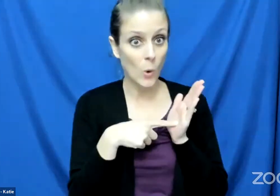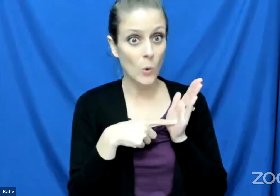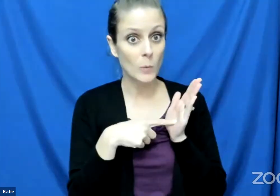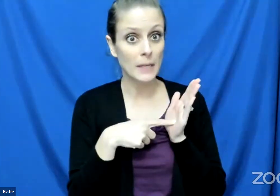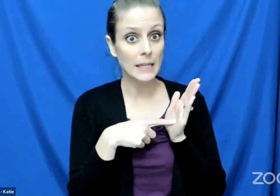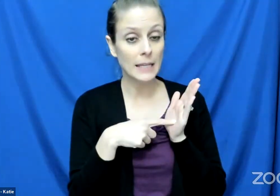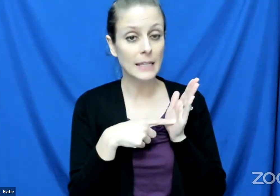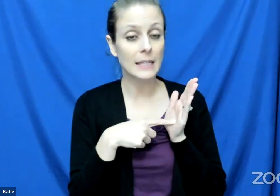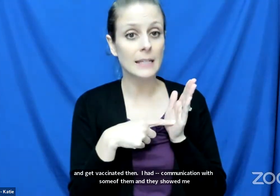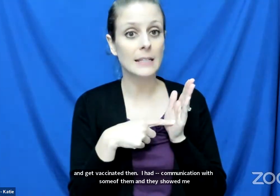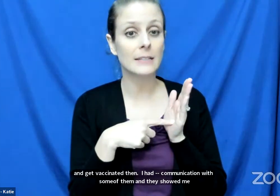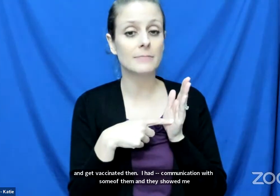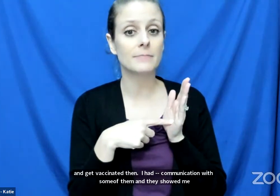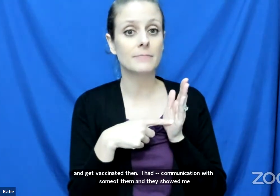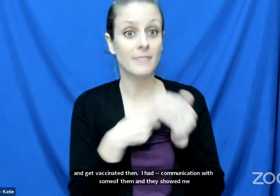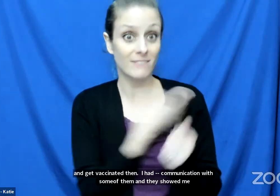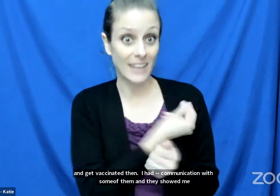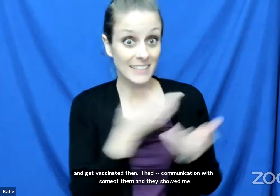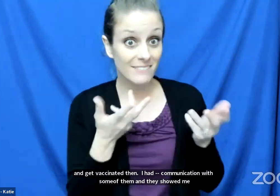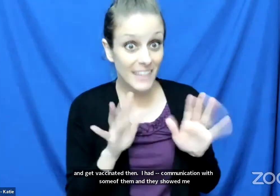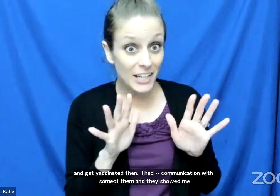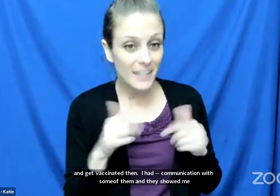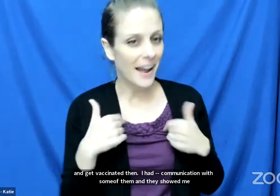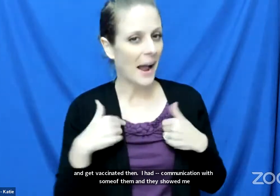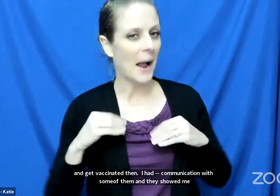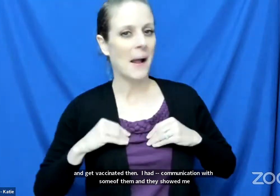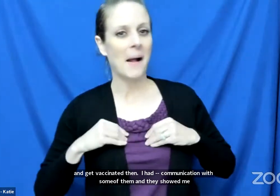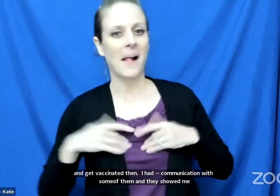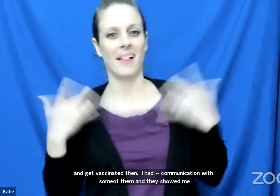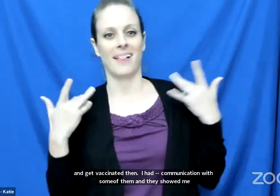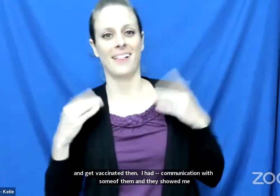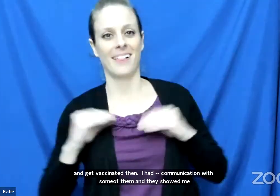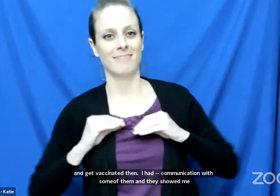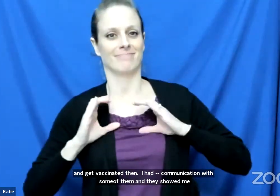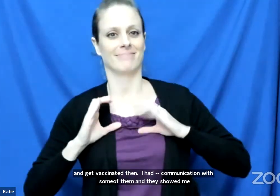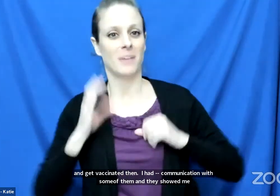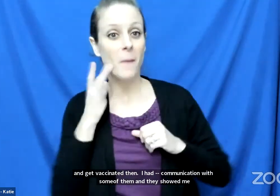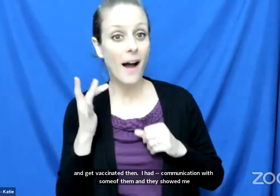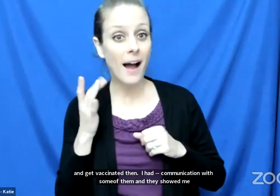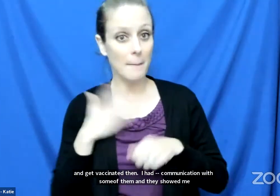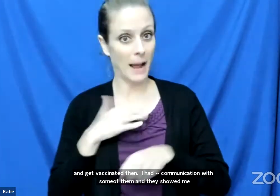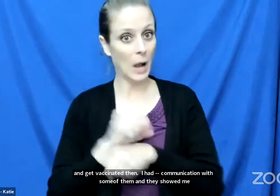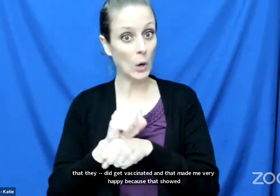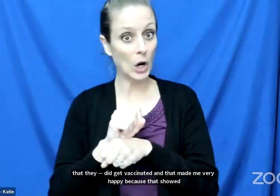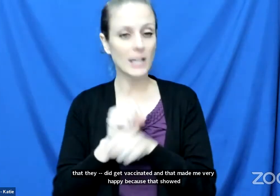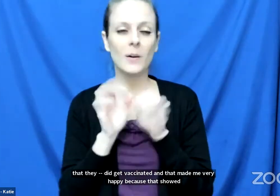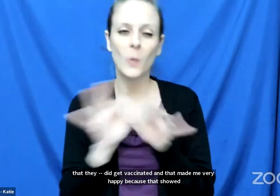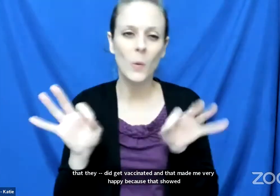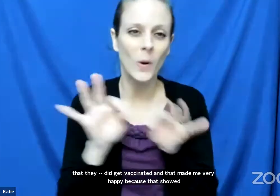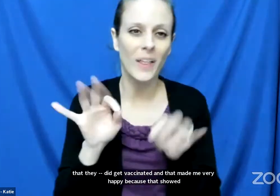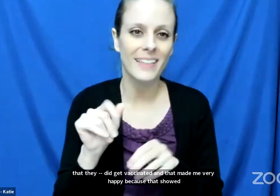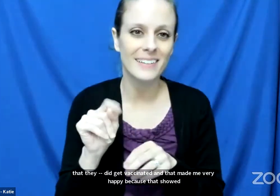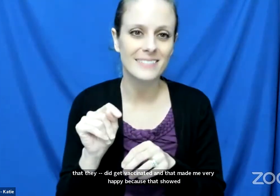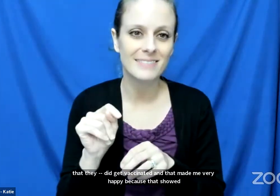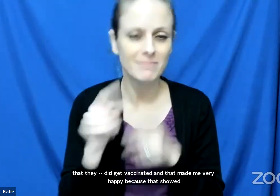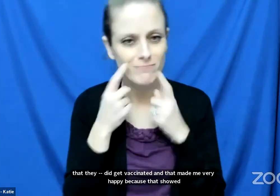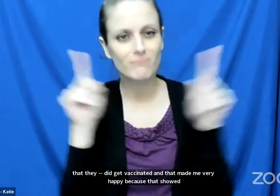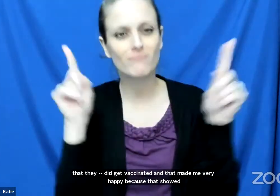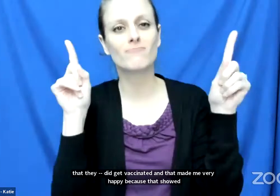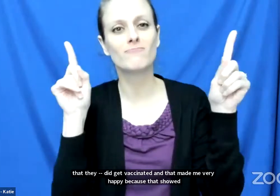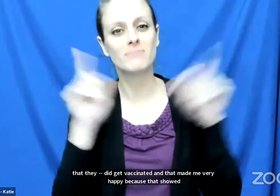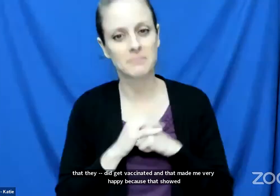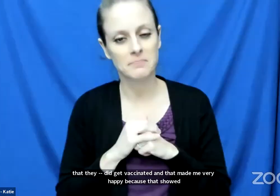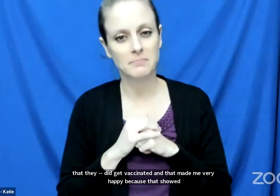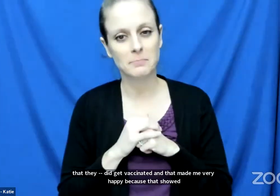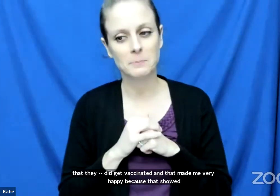decir que nuestro trabajo sí tuvo fuerza en cuanto a eso. Y pues yo quisiera